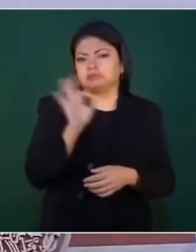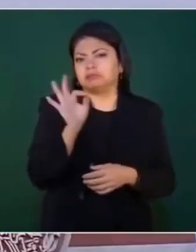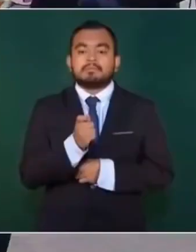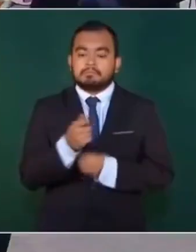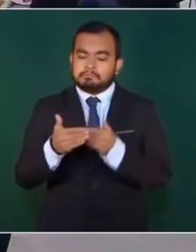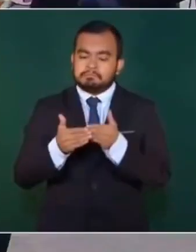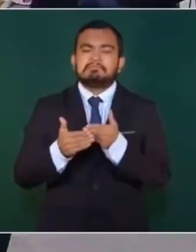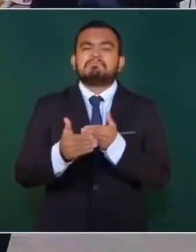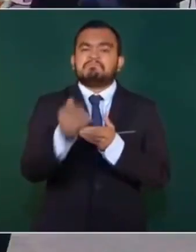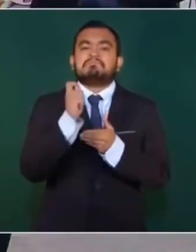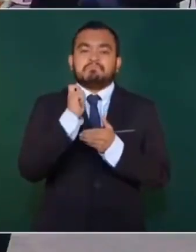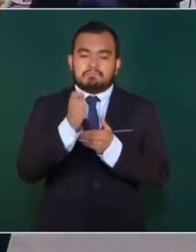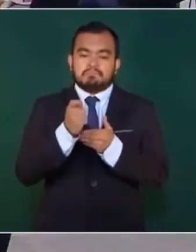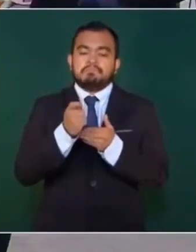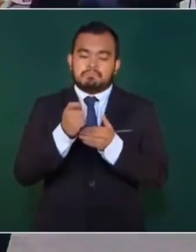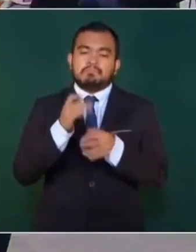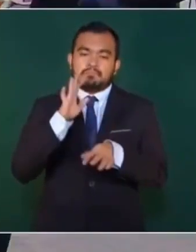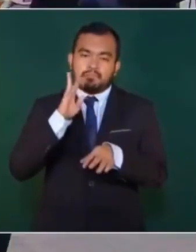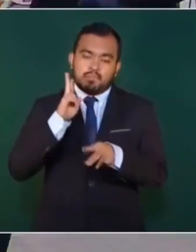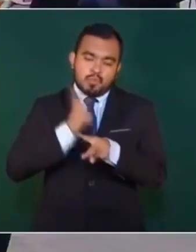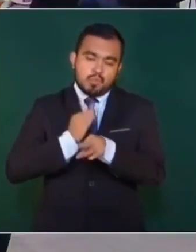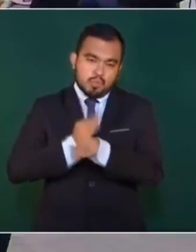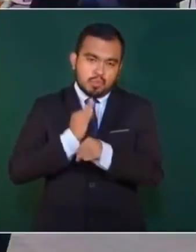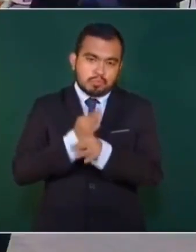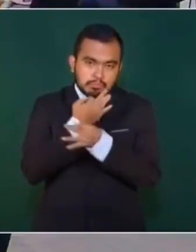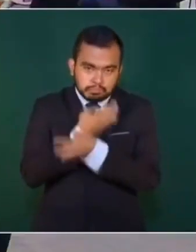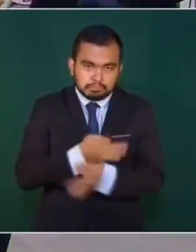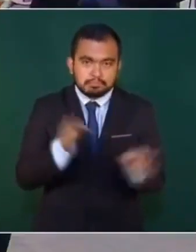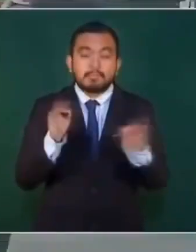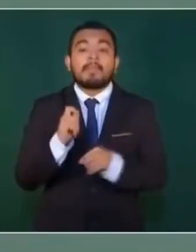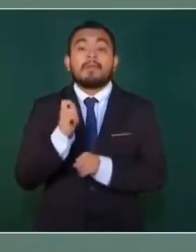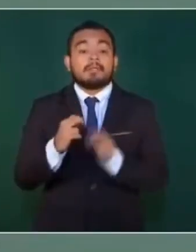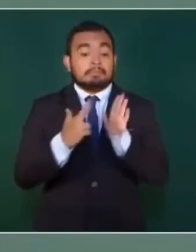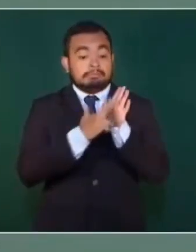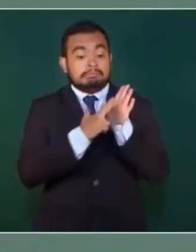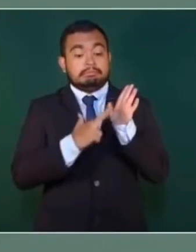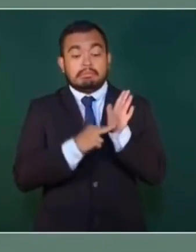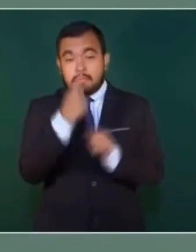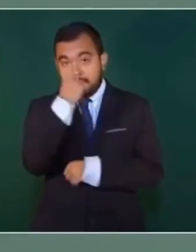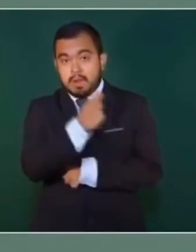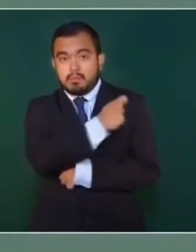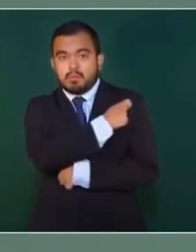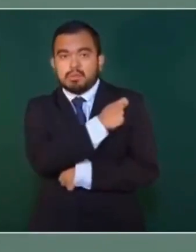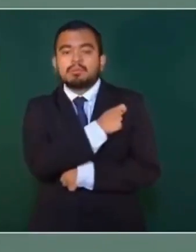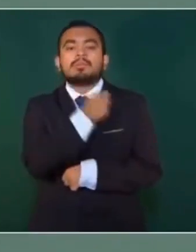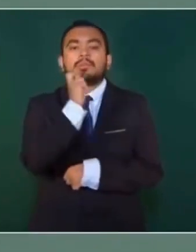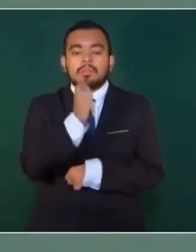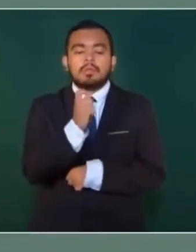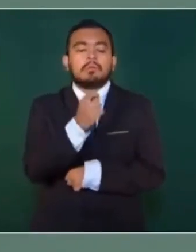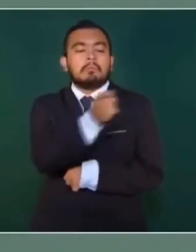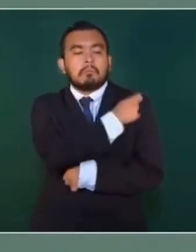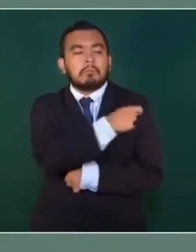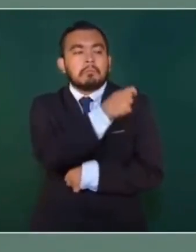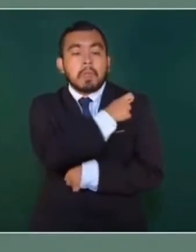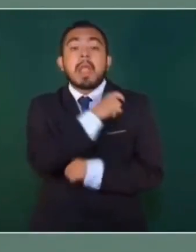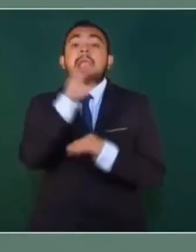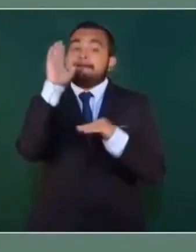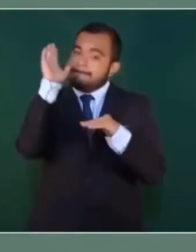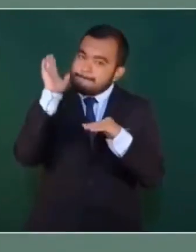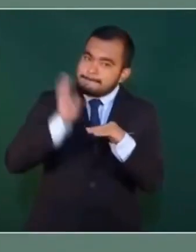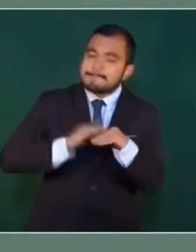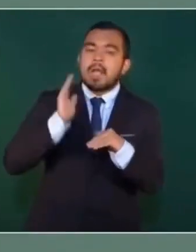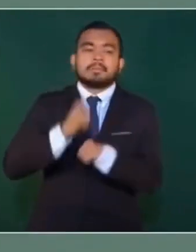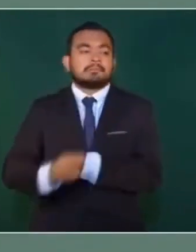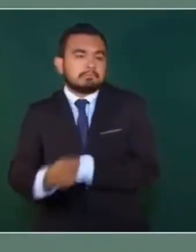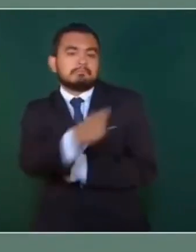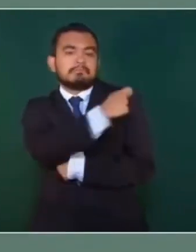de platicar. El cambio de la política de vacunación es para incluir refuerzo de las vacunas a las